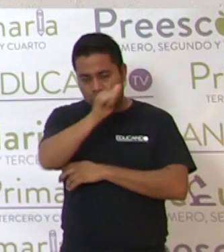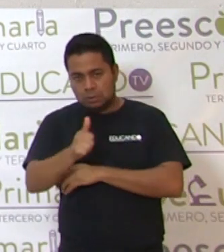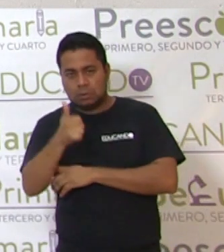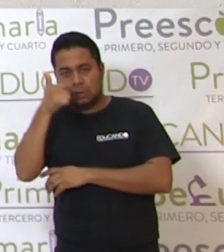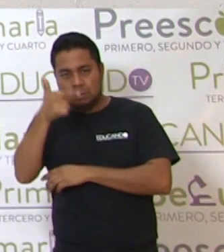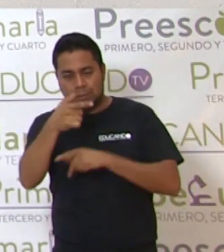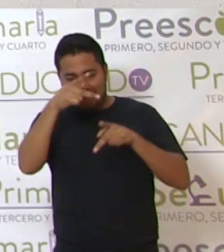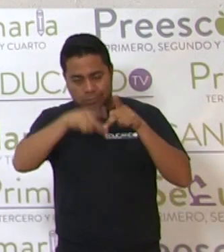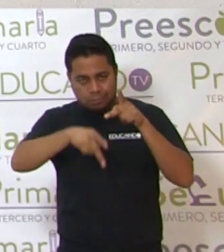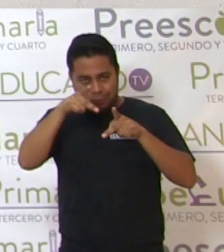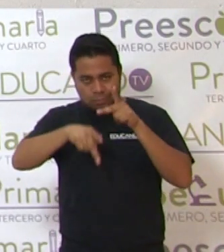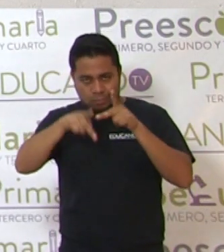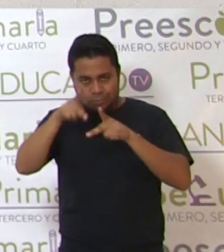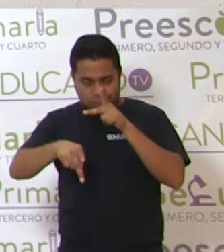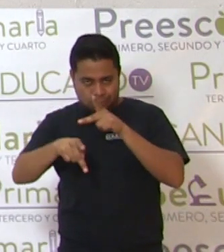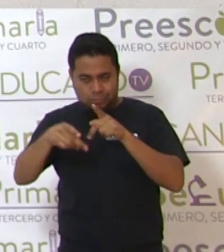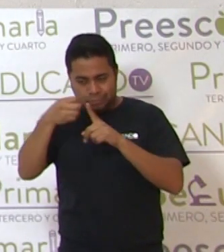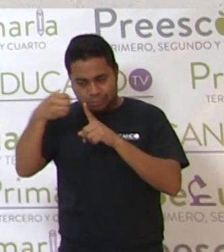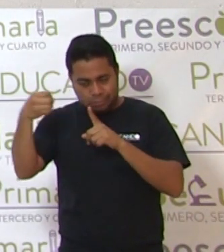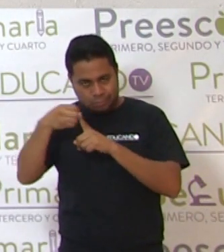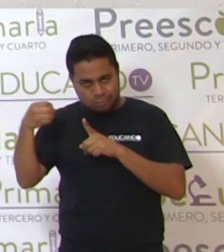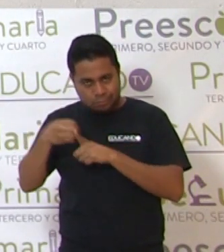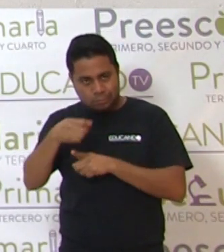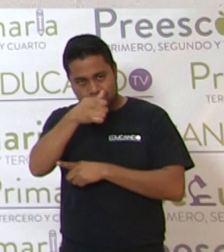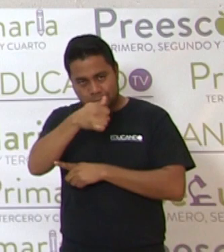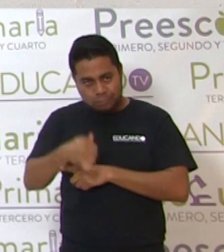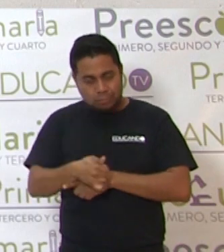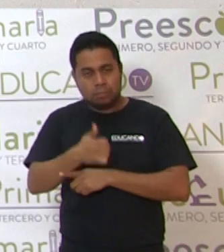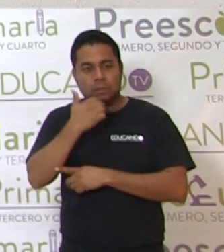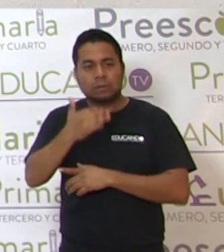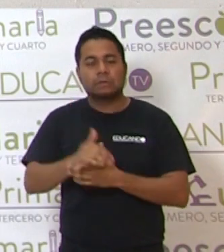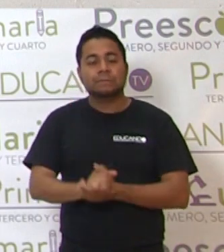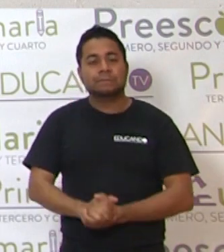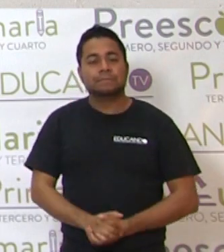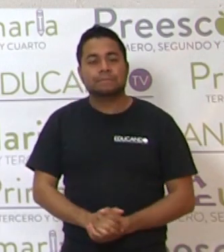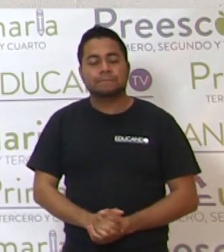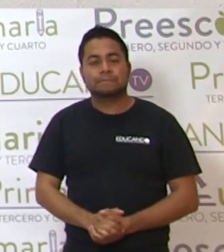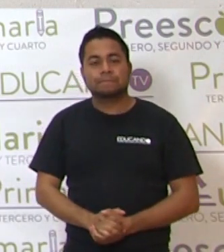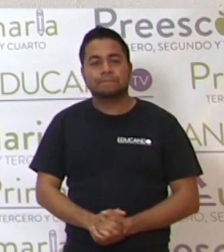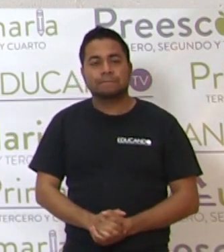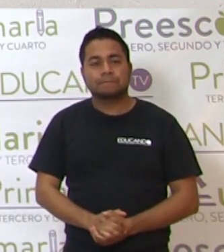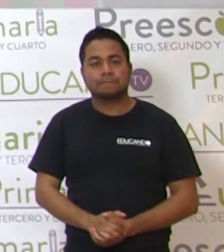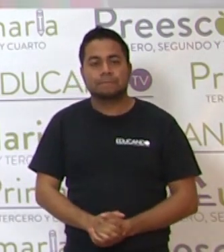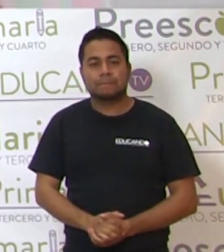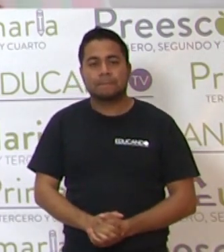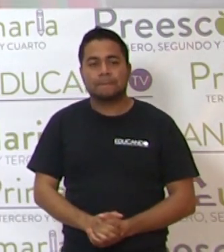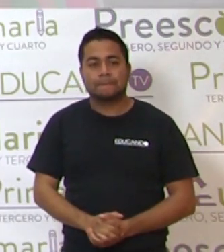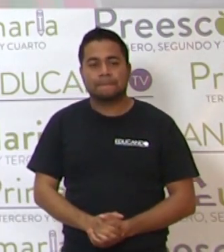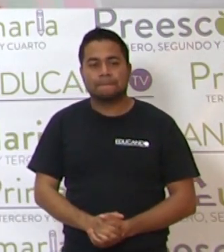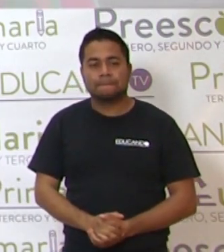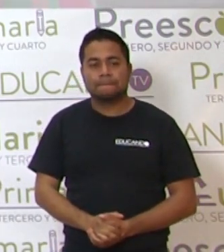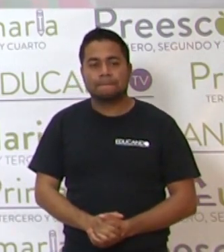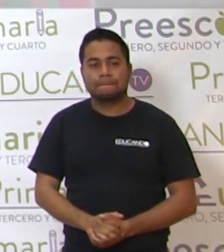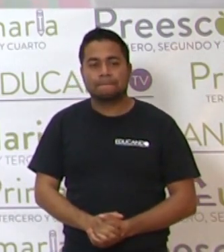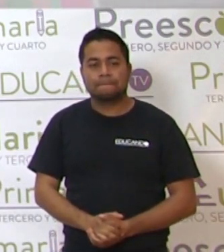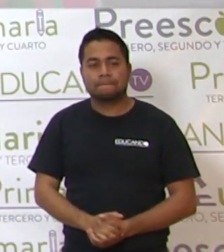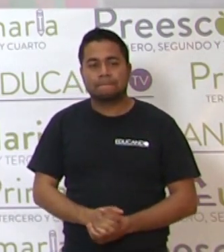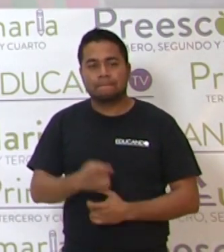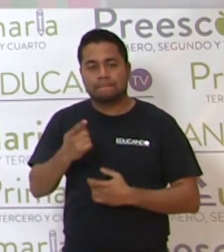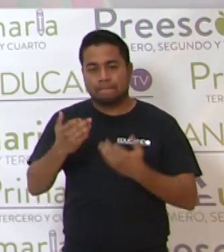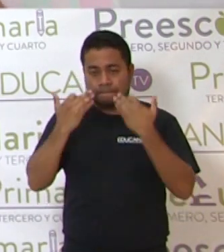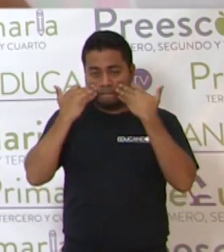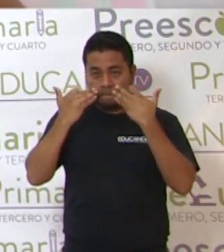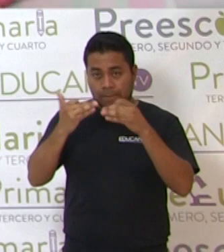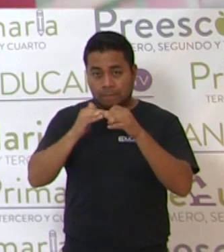5 a 7 sílabas por línea. ¿Bien? ¿Sí? Ok. Para que vayas tomando nota